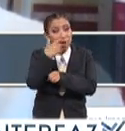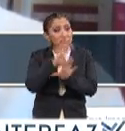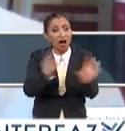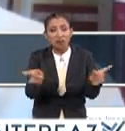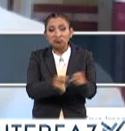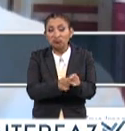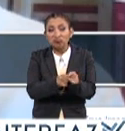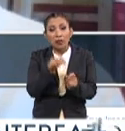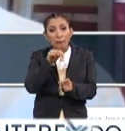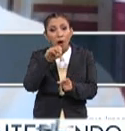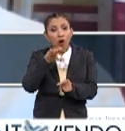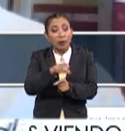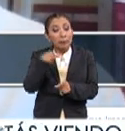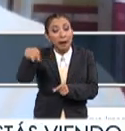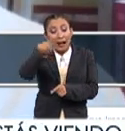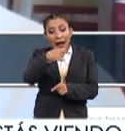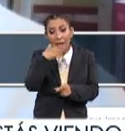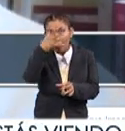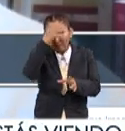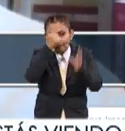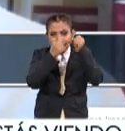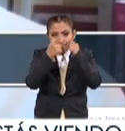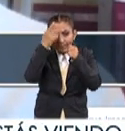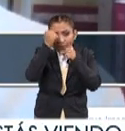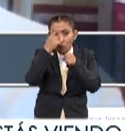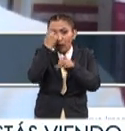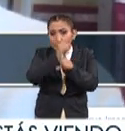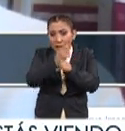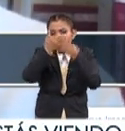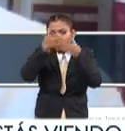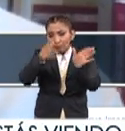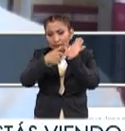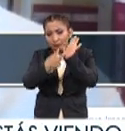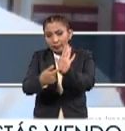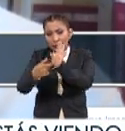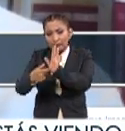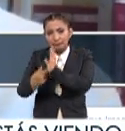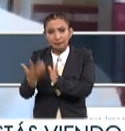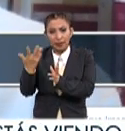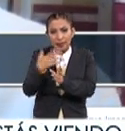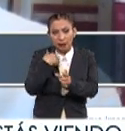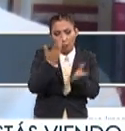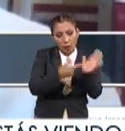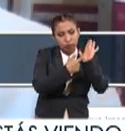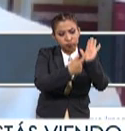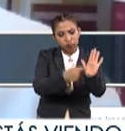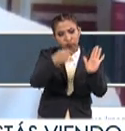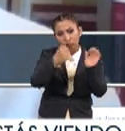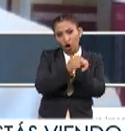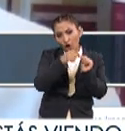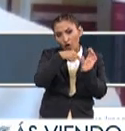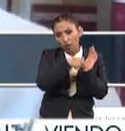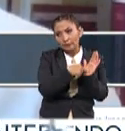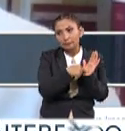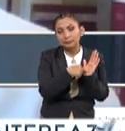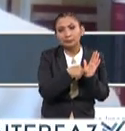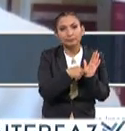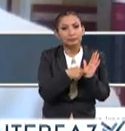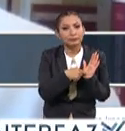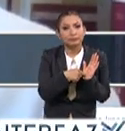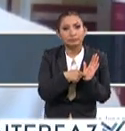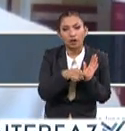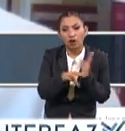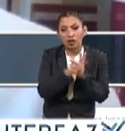este MOOC, de tal manera que los conceptos se van abriendo semana por semana. Se hacen una presentación a través